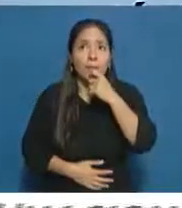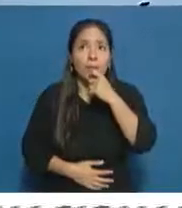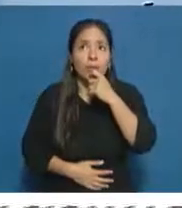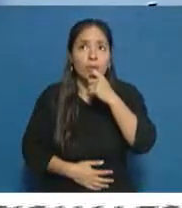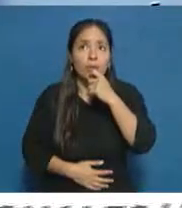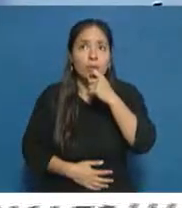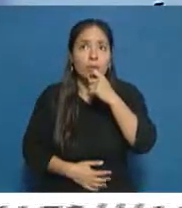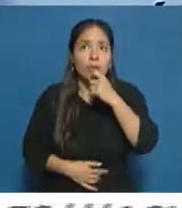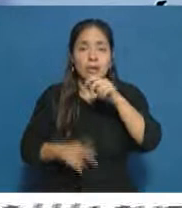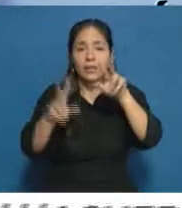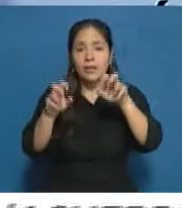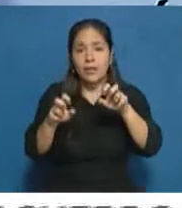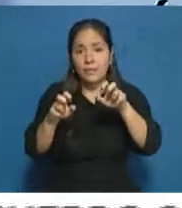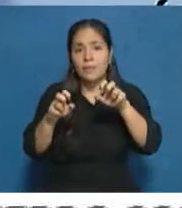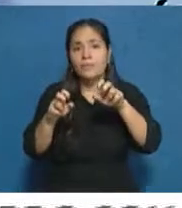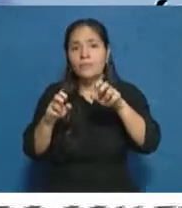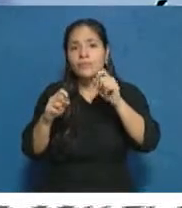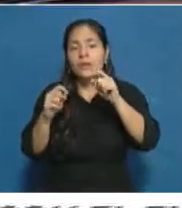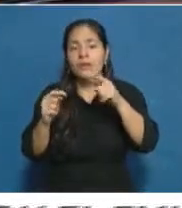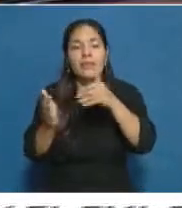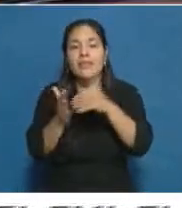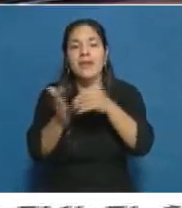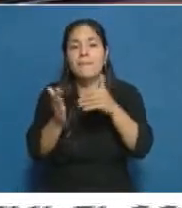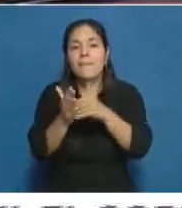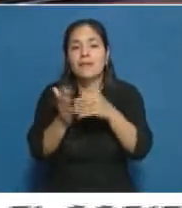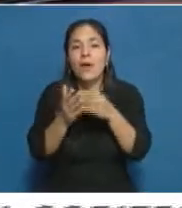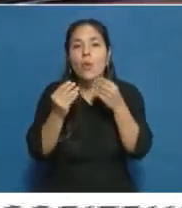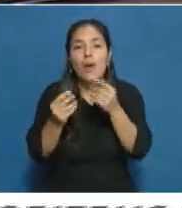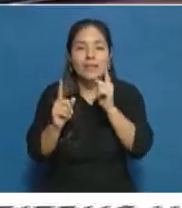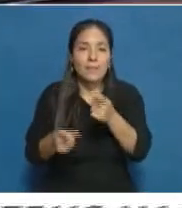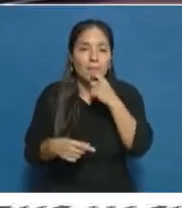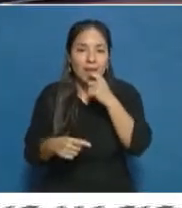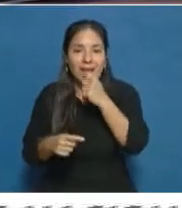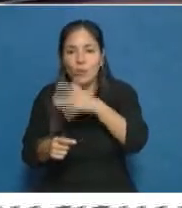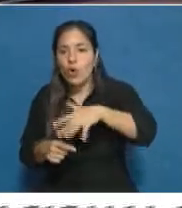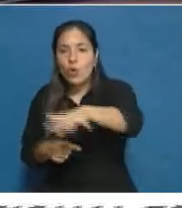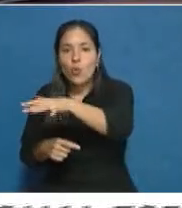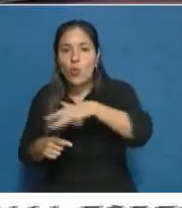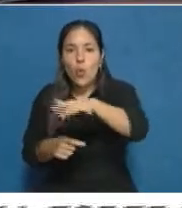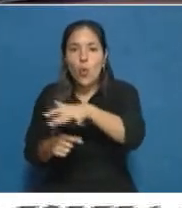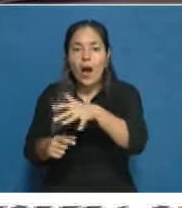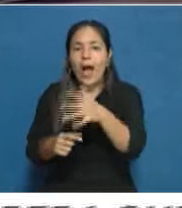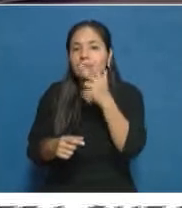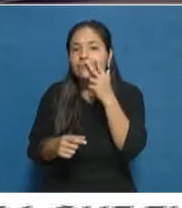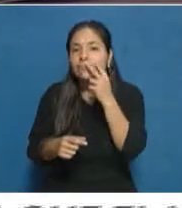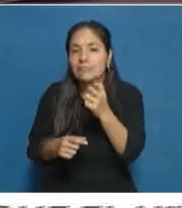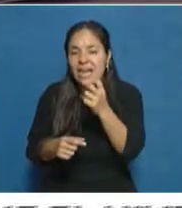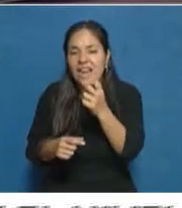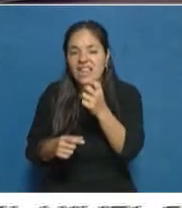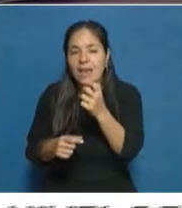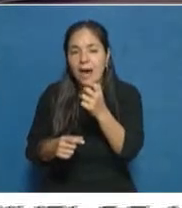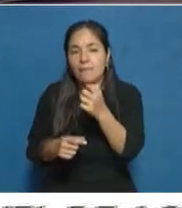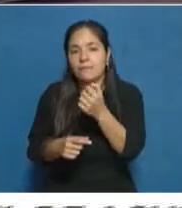problemas para la salud, lo que vimos en algún momento. Depende de la exposición, Roxy, ¿no es cierto? También. Tal cual, Dani, la exposición. Bueno, ¿cuáles